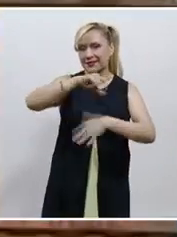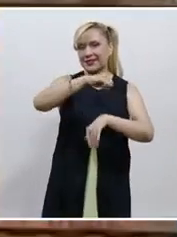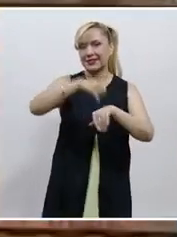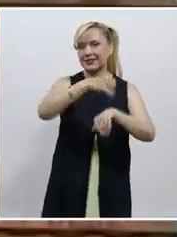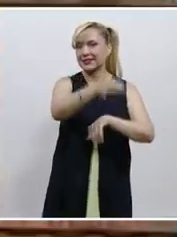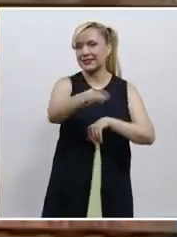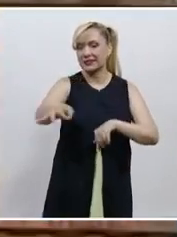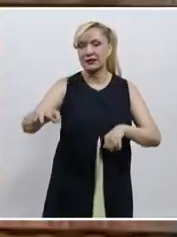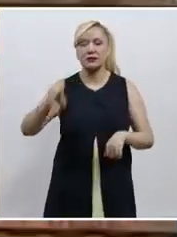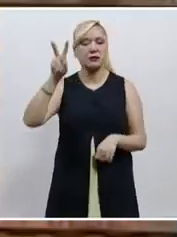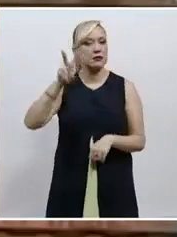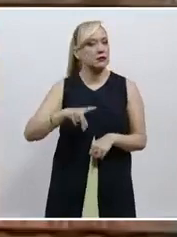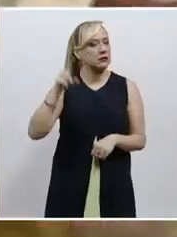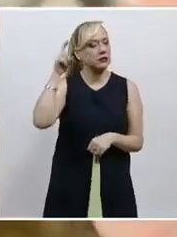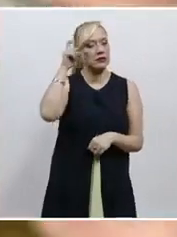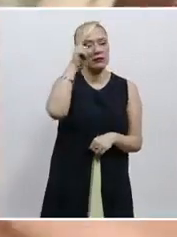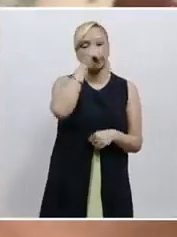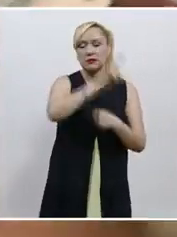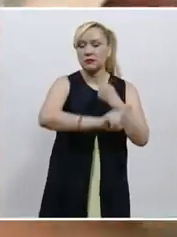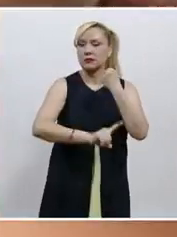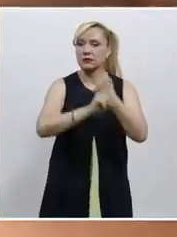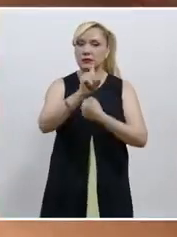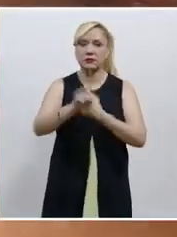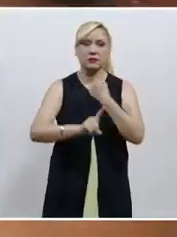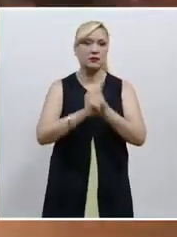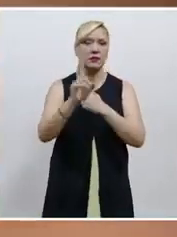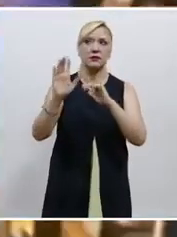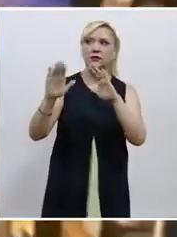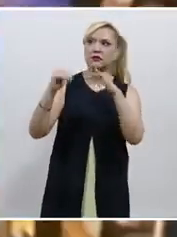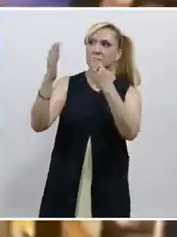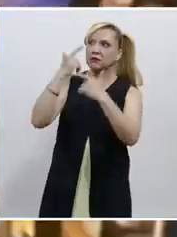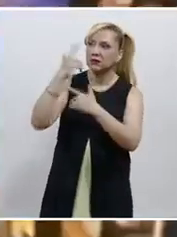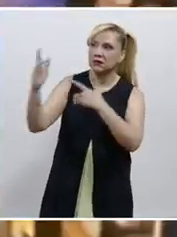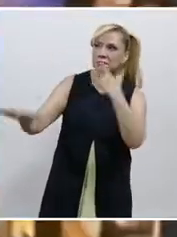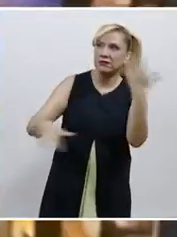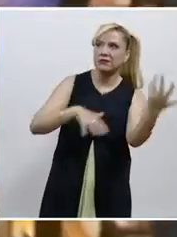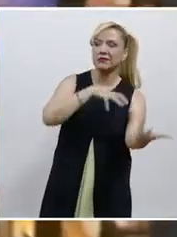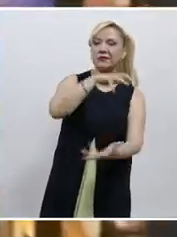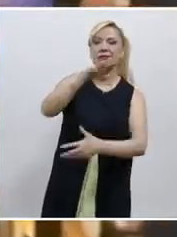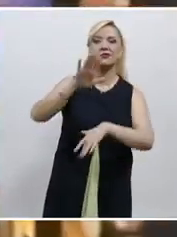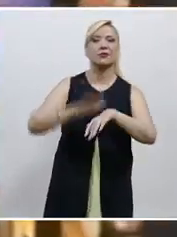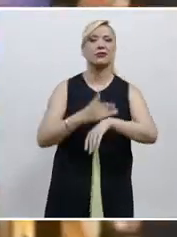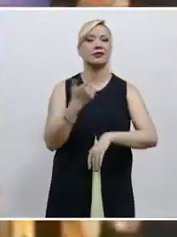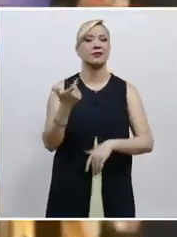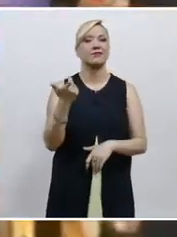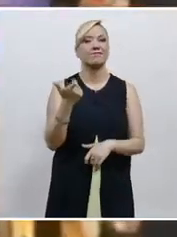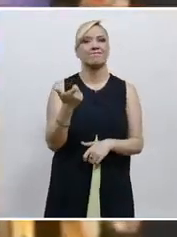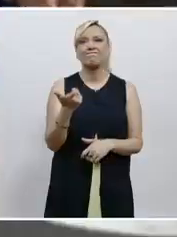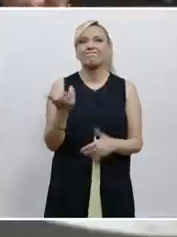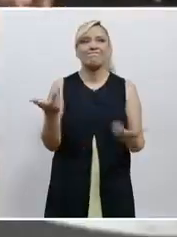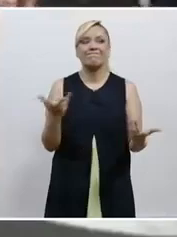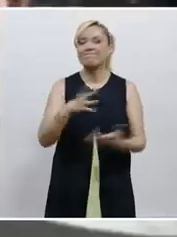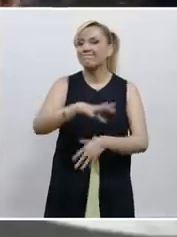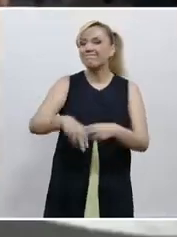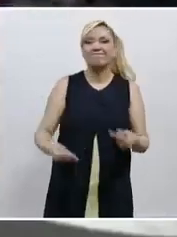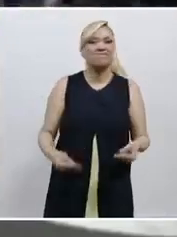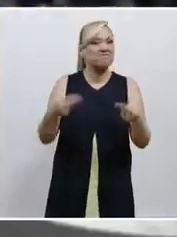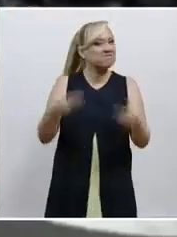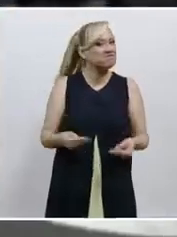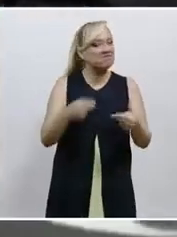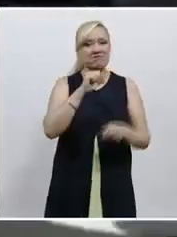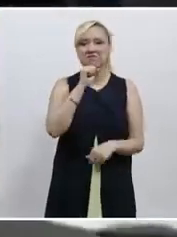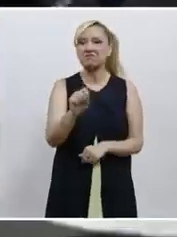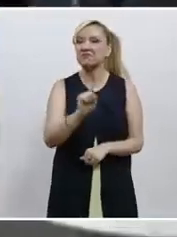Caribe enfrentan un complejo escenario externo, marcado por un bajo crecimiento en la actividad económica y